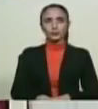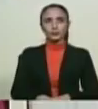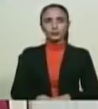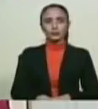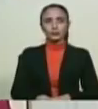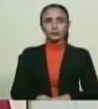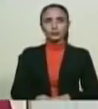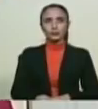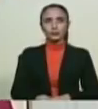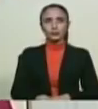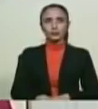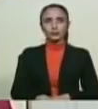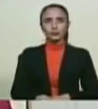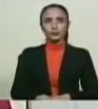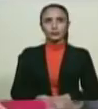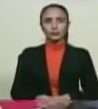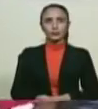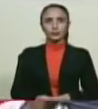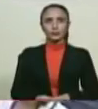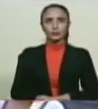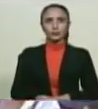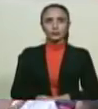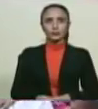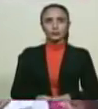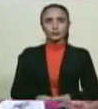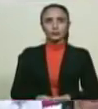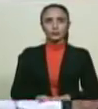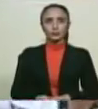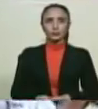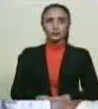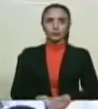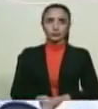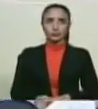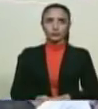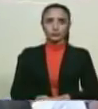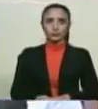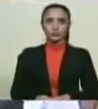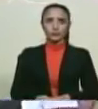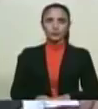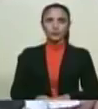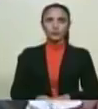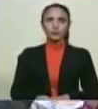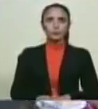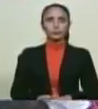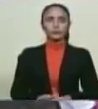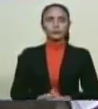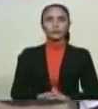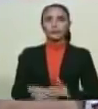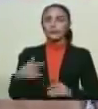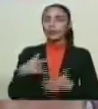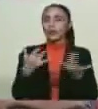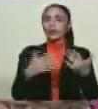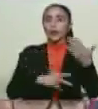favor. En el marco del plan Chamba Juvenil,